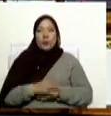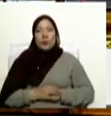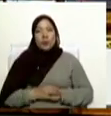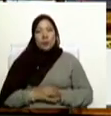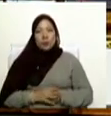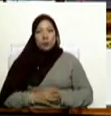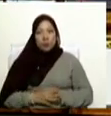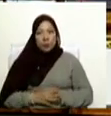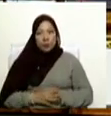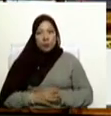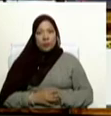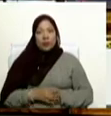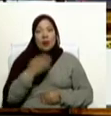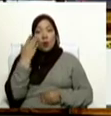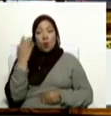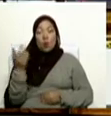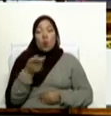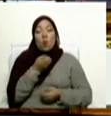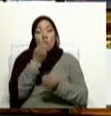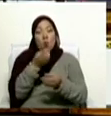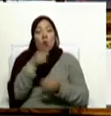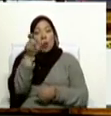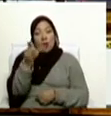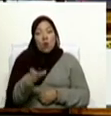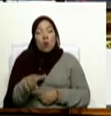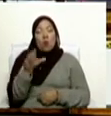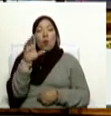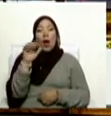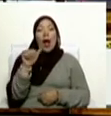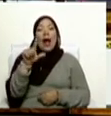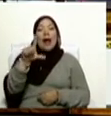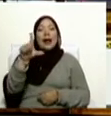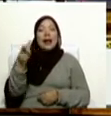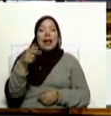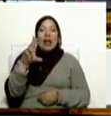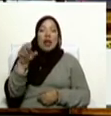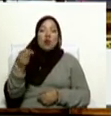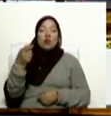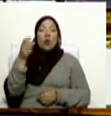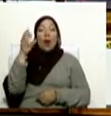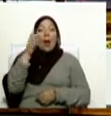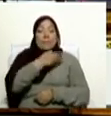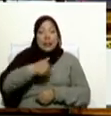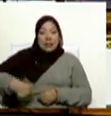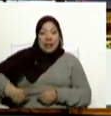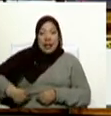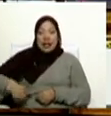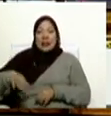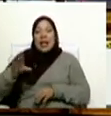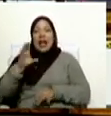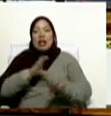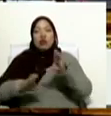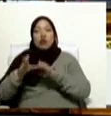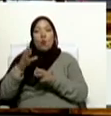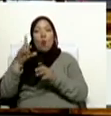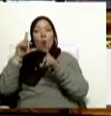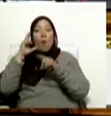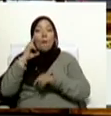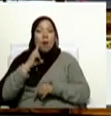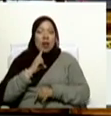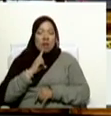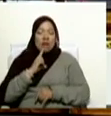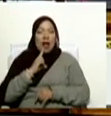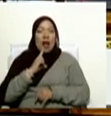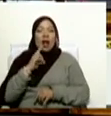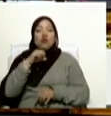Bicentenario las palabras del orador de orden Alejandro Miguel López Rodríguez presidente del centro de estudios Simón Bolívar quien calificó la toma de Puerto